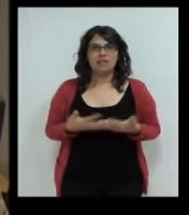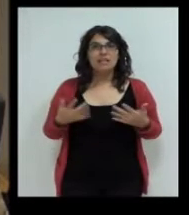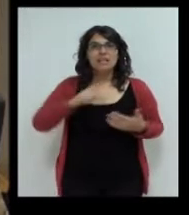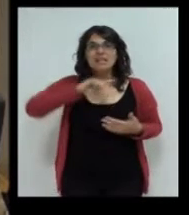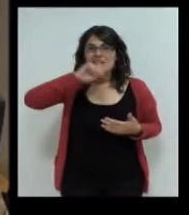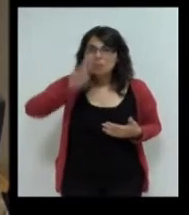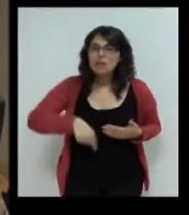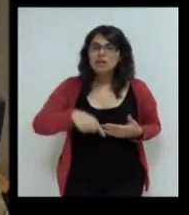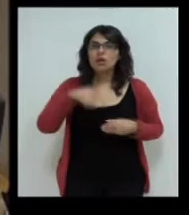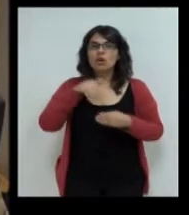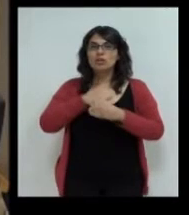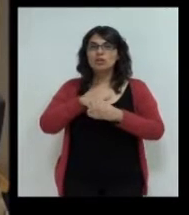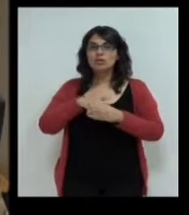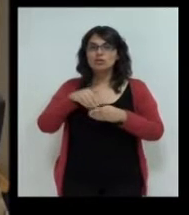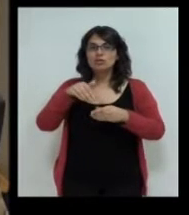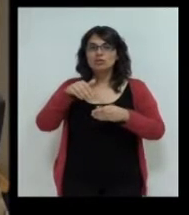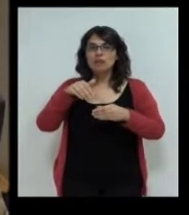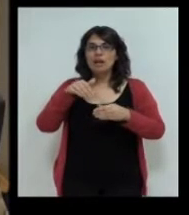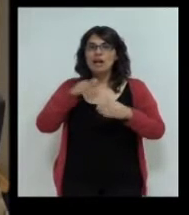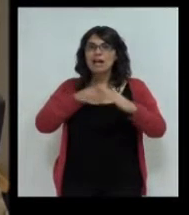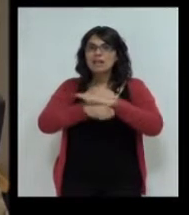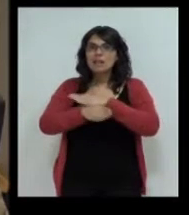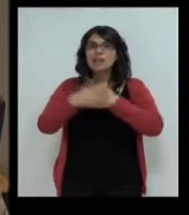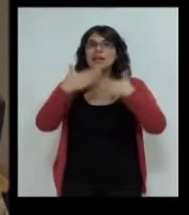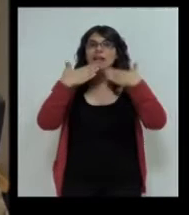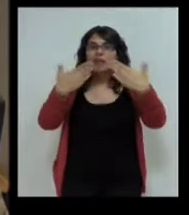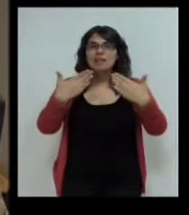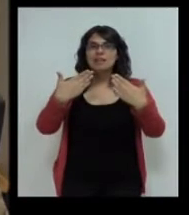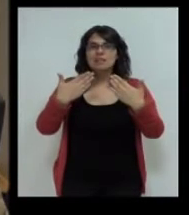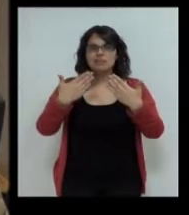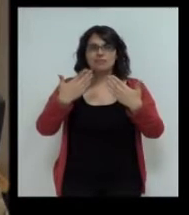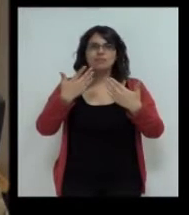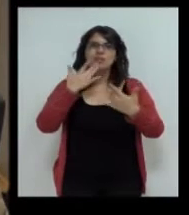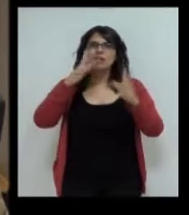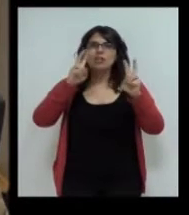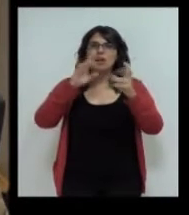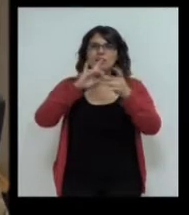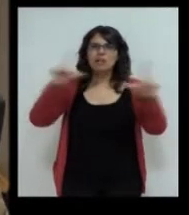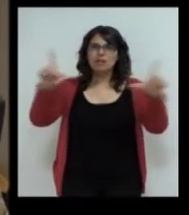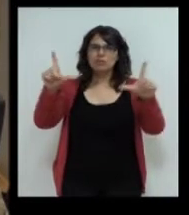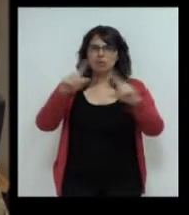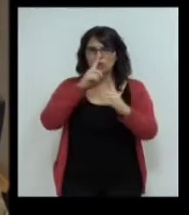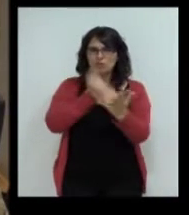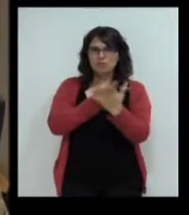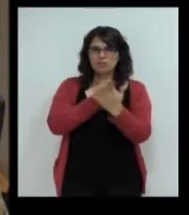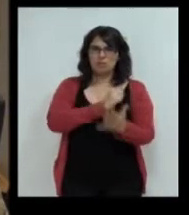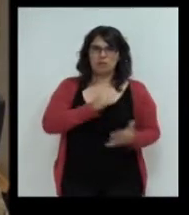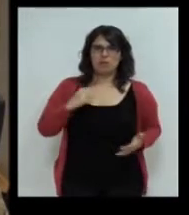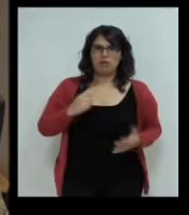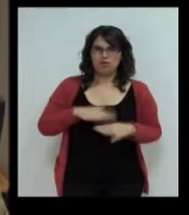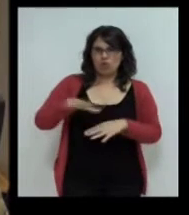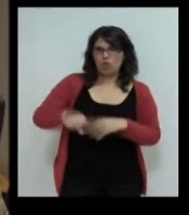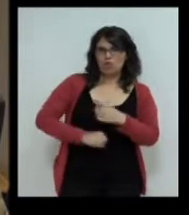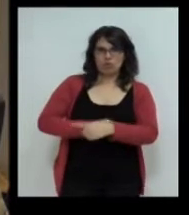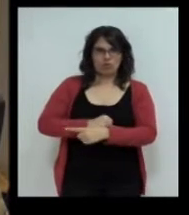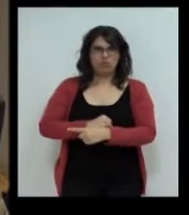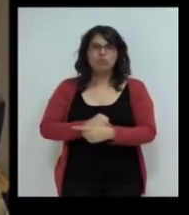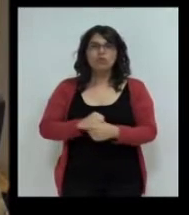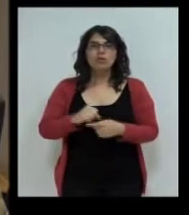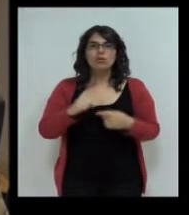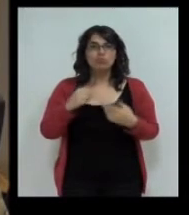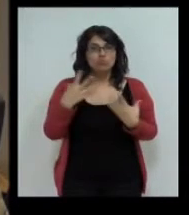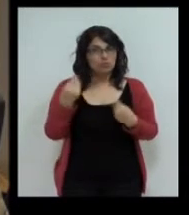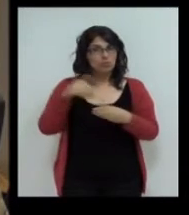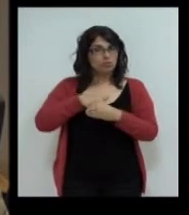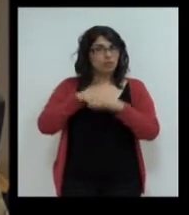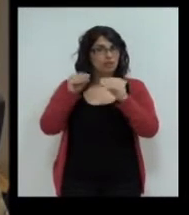los contenidos audiovisuales a los que accedemos a través de plataformas de televisión de pago, en los cuales muchos de esos contenidos